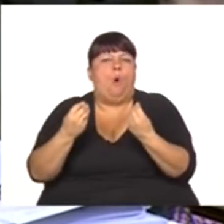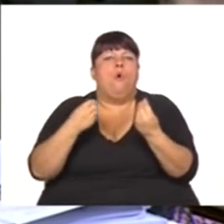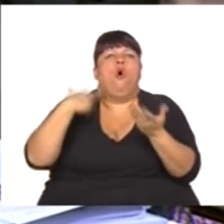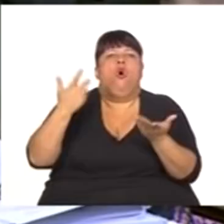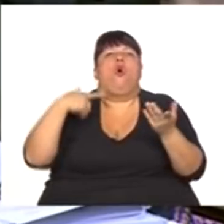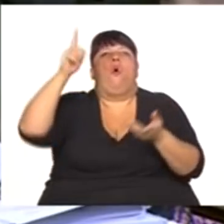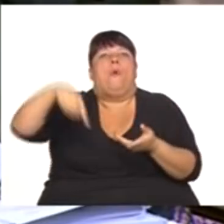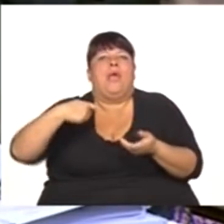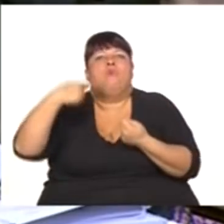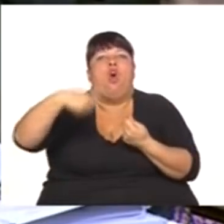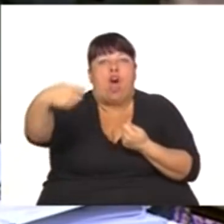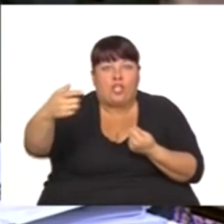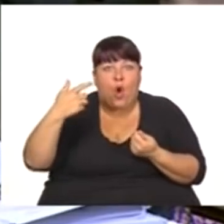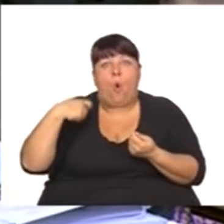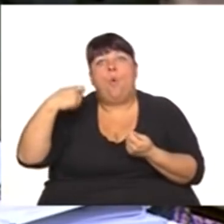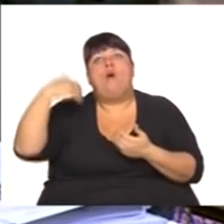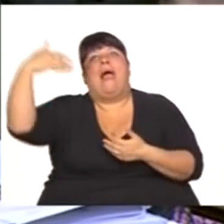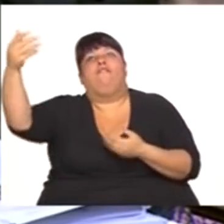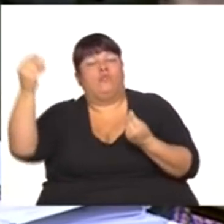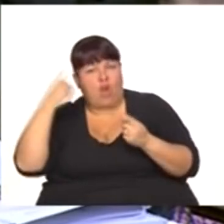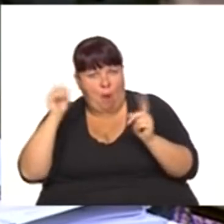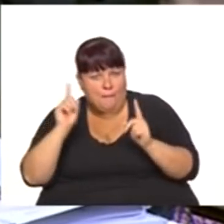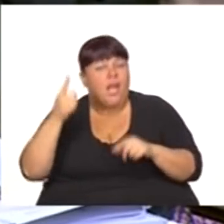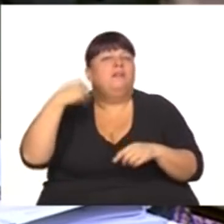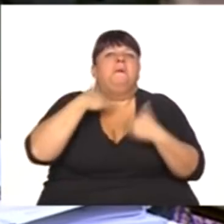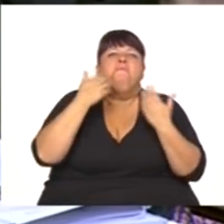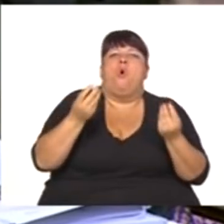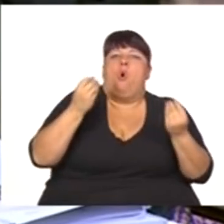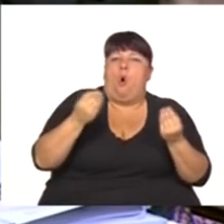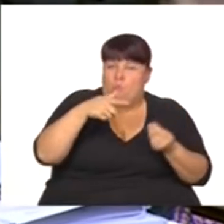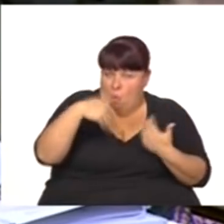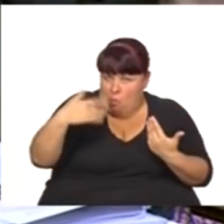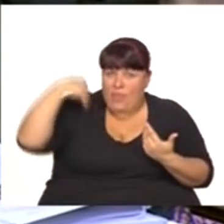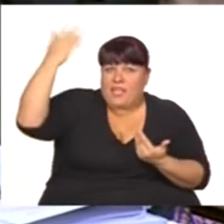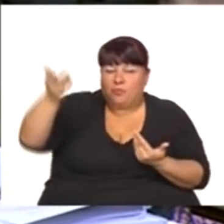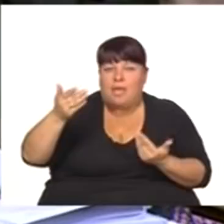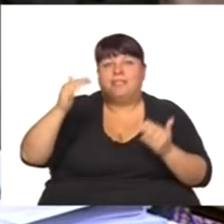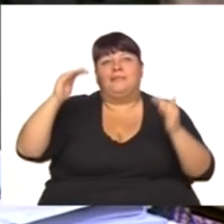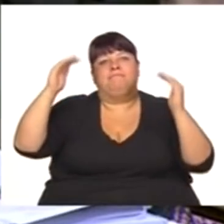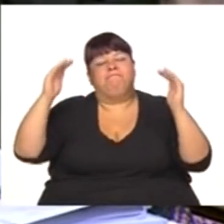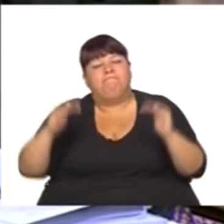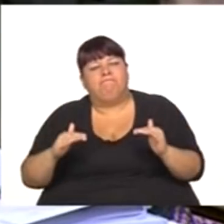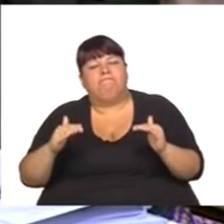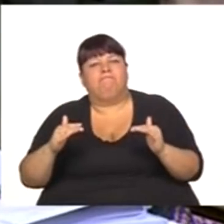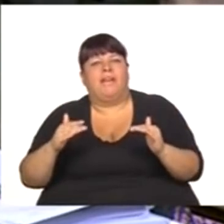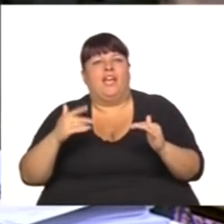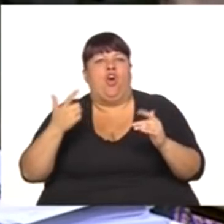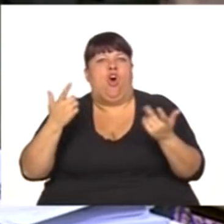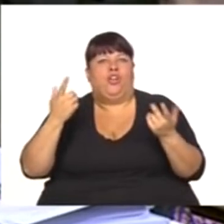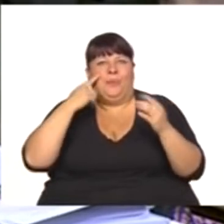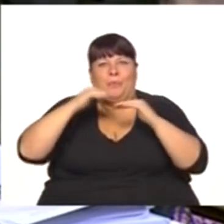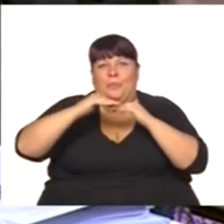cómo impactaban las moratorias en los jubilados del futuro, sin saber cómo eso podía bajar el nivel